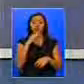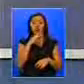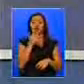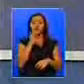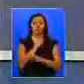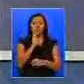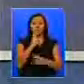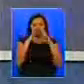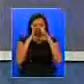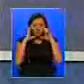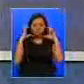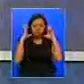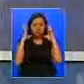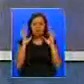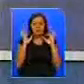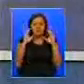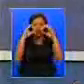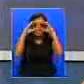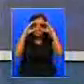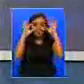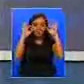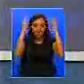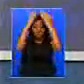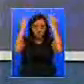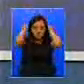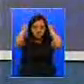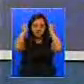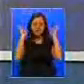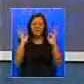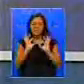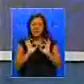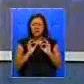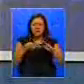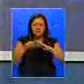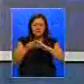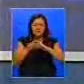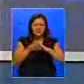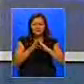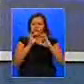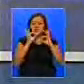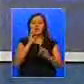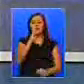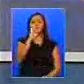también de lo que fue esta visita a BioCuba Pharma, donde ya fuimos a ver